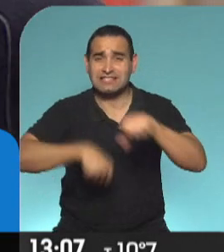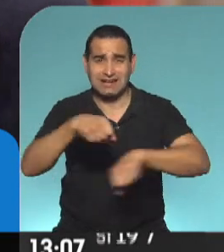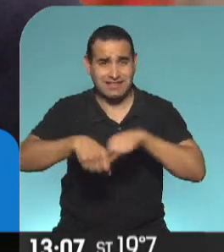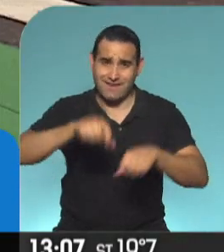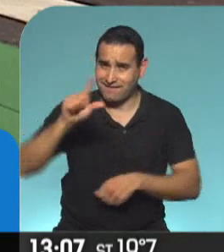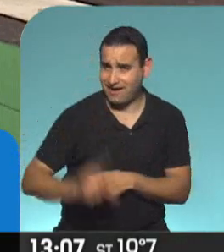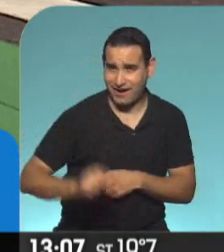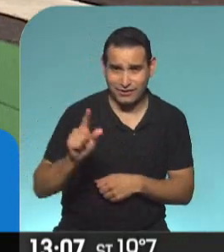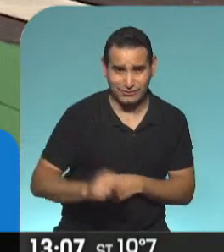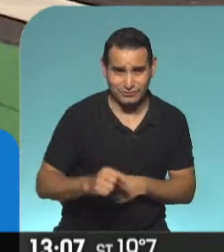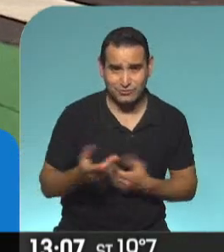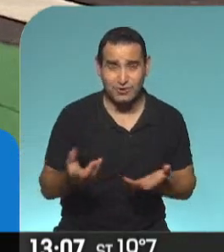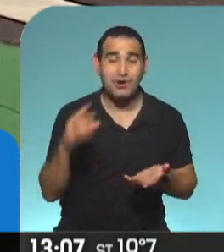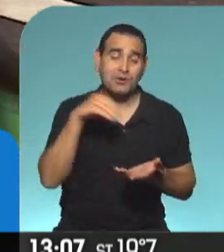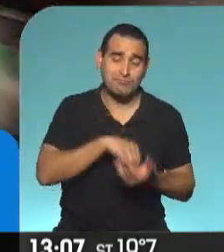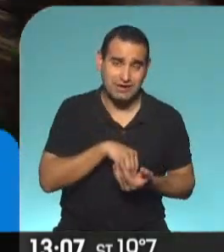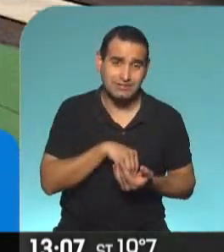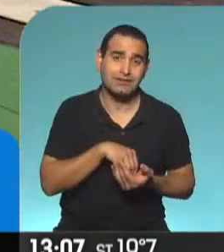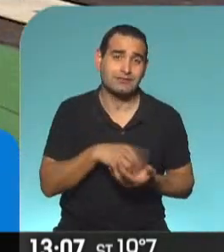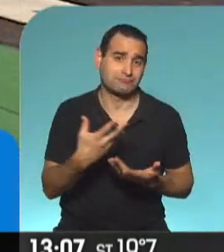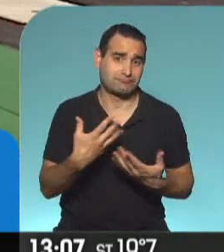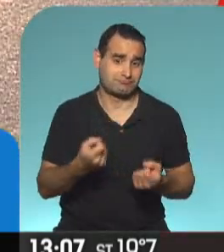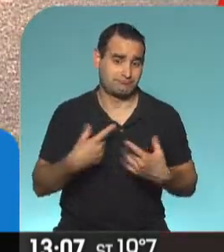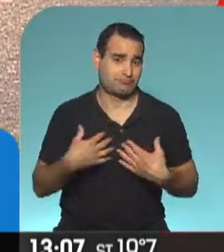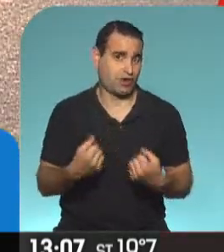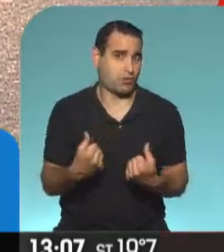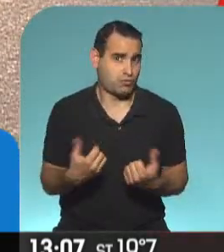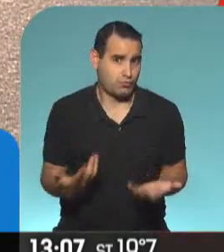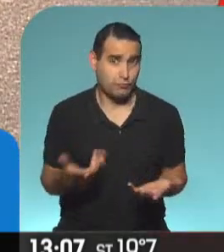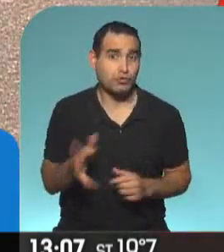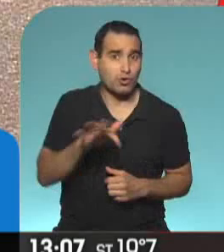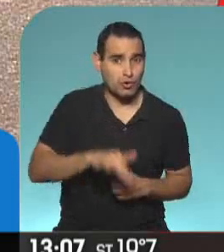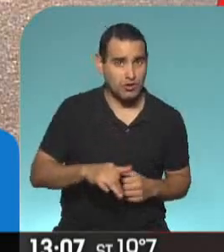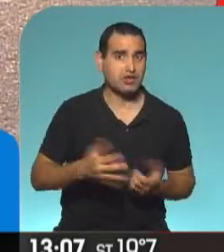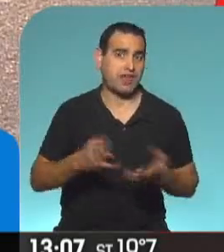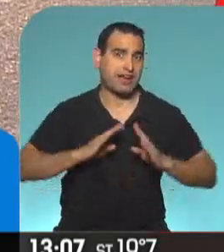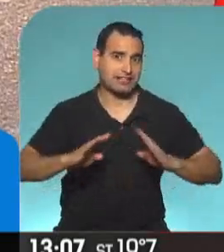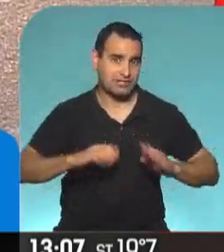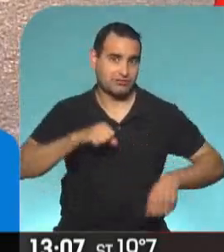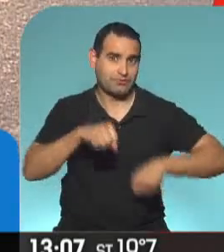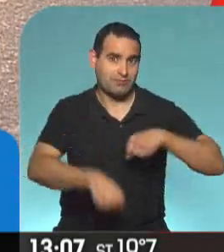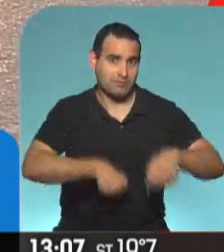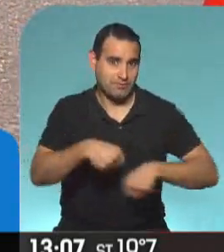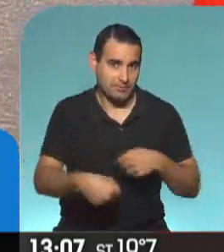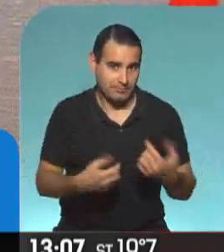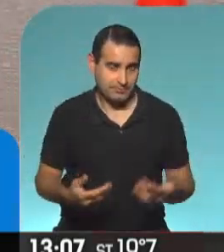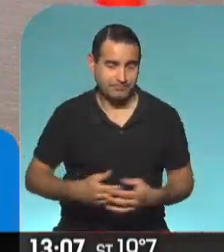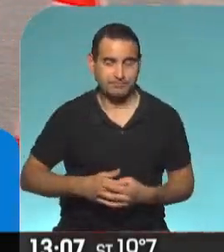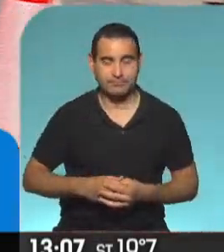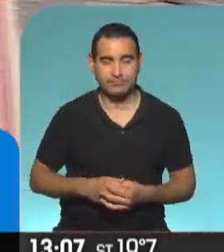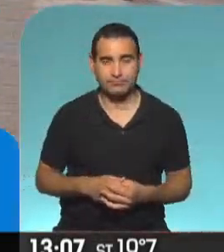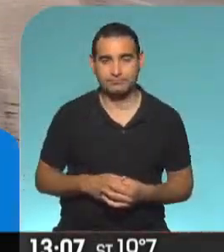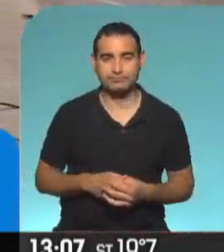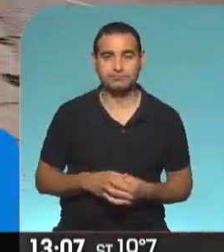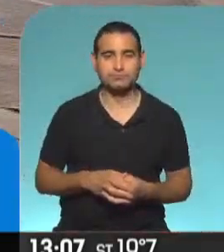realmente barato y además, por supuesto, muy saludable, porque todos los días podemos incorporar la rutina del ejercicio físico.